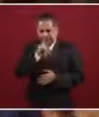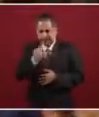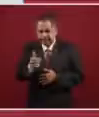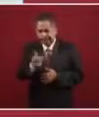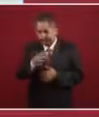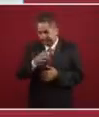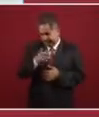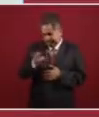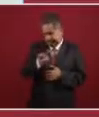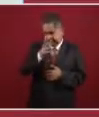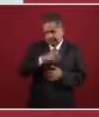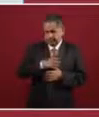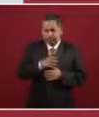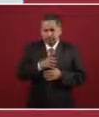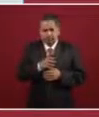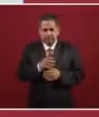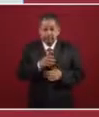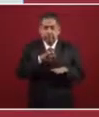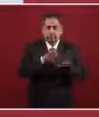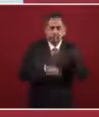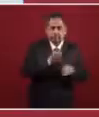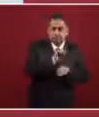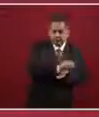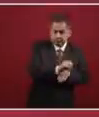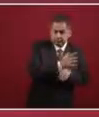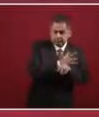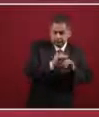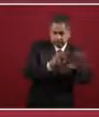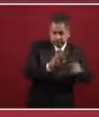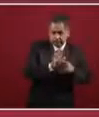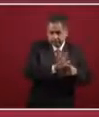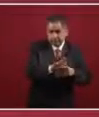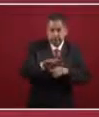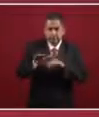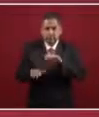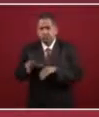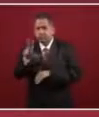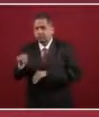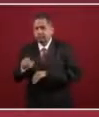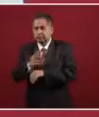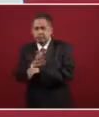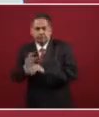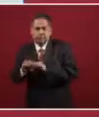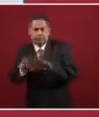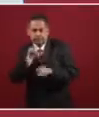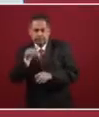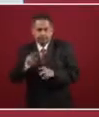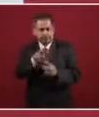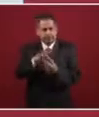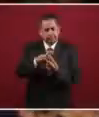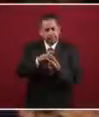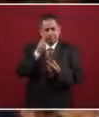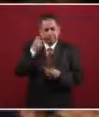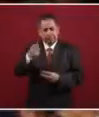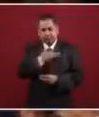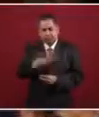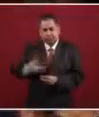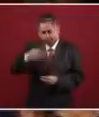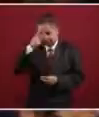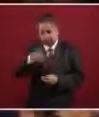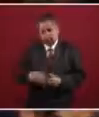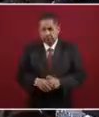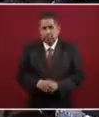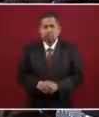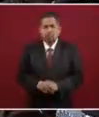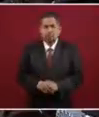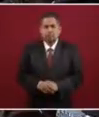ese cumplimiento de la transparencia y de la voluntad, y de la ley a voluntad del presidente de la República? Claro